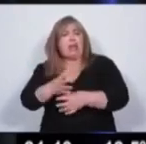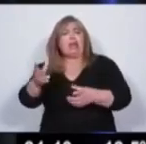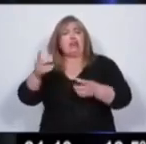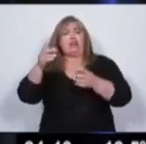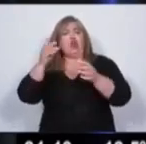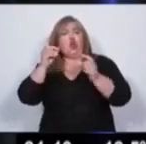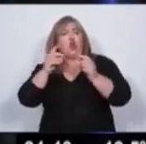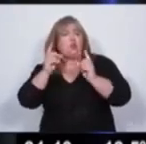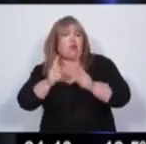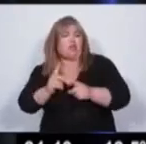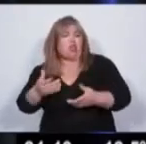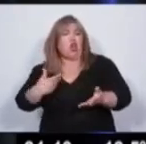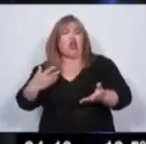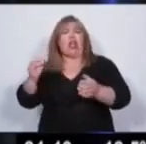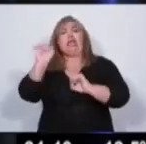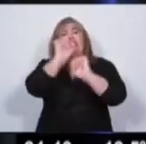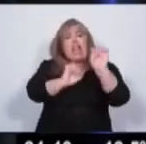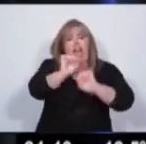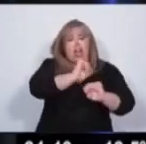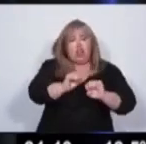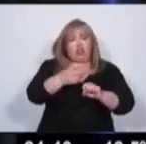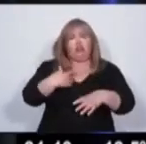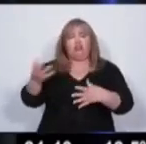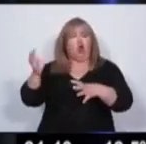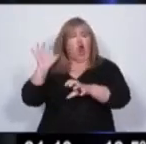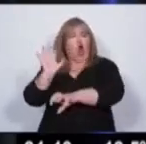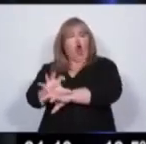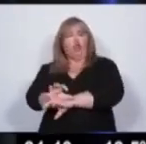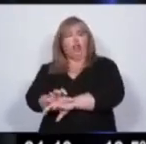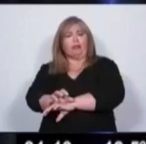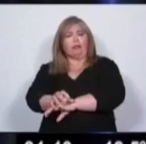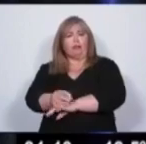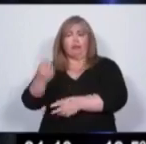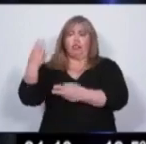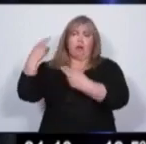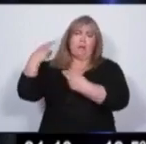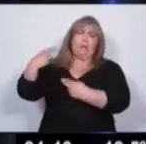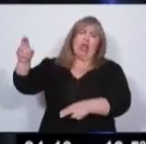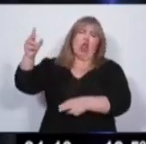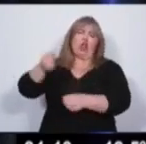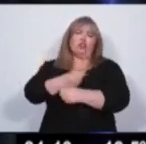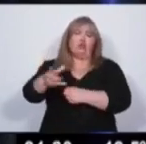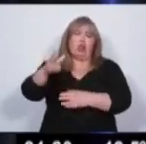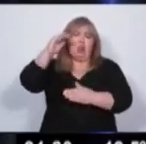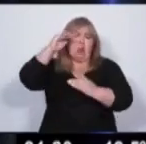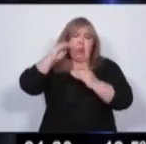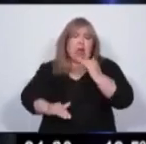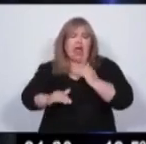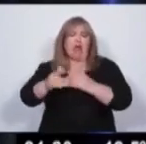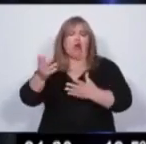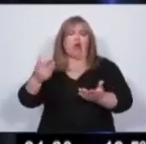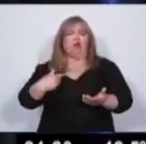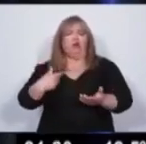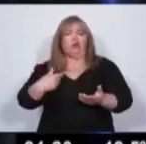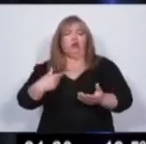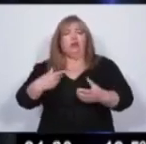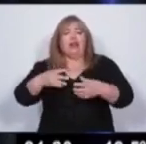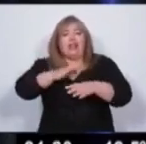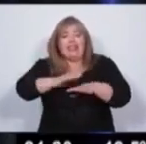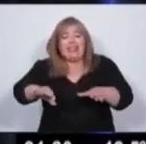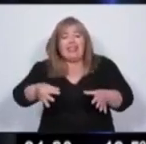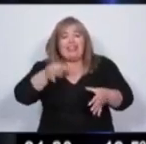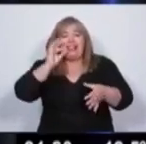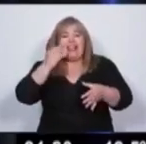le bajaron el sueldo pero hacer de los peores del país nunca cumplieron las jornadas extendidas las meriendas saludables le sacaron